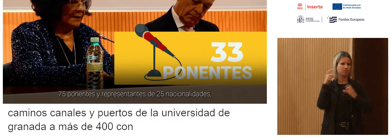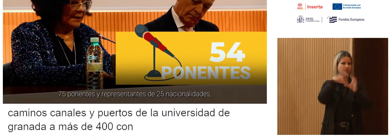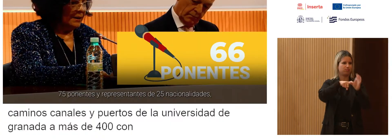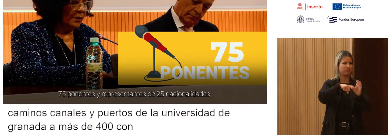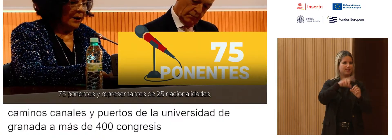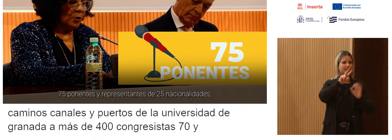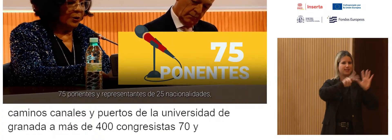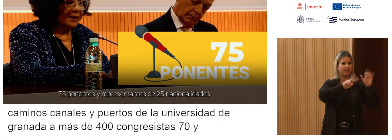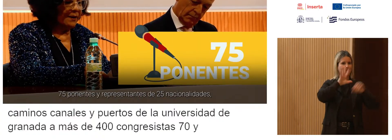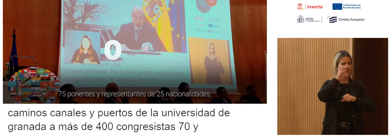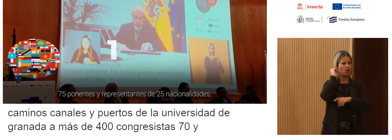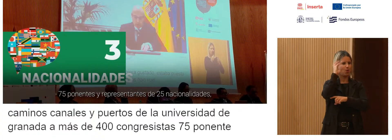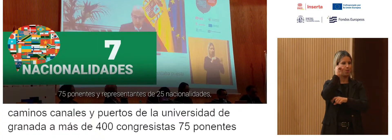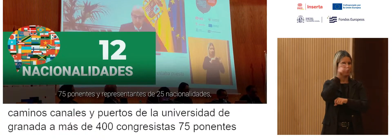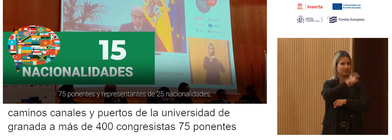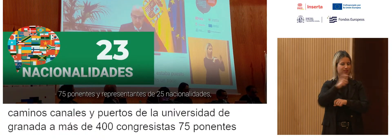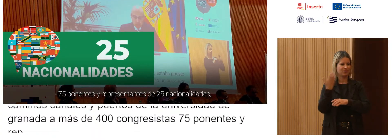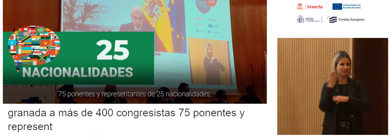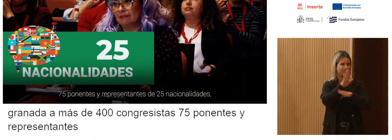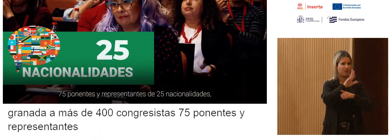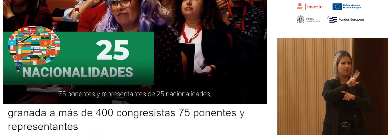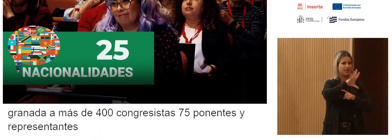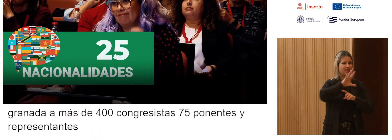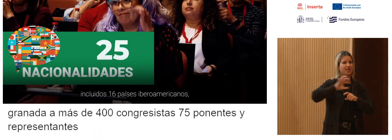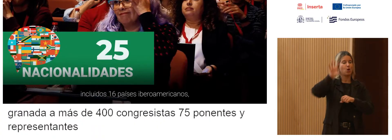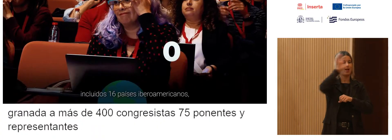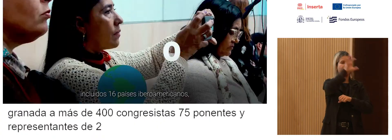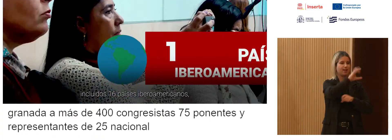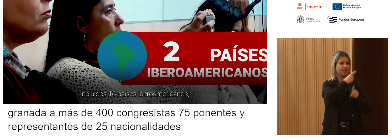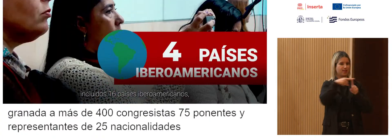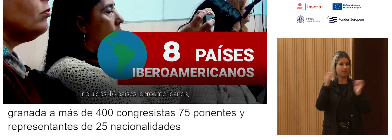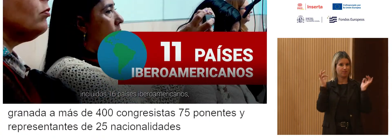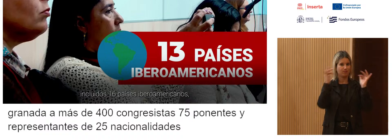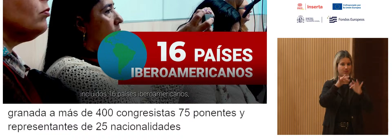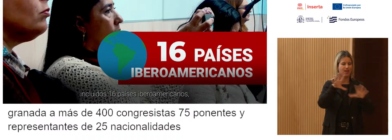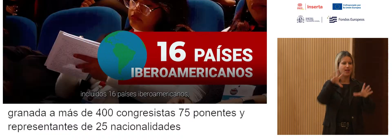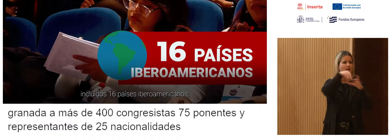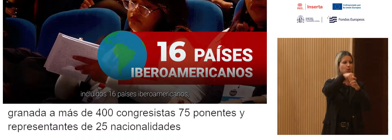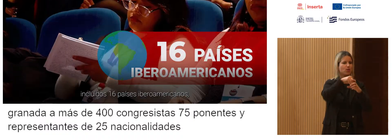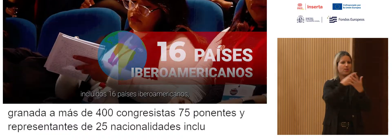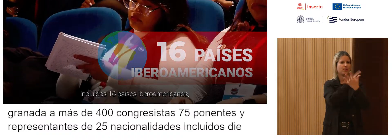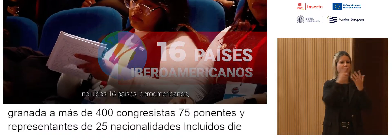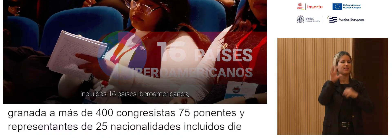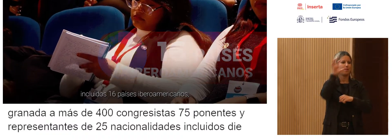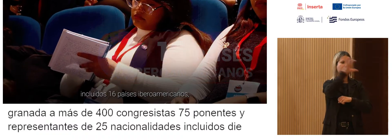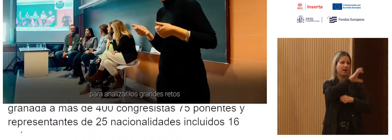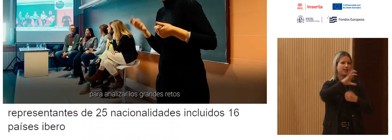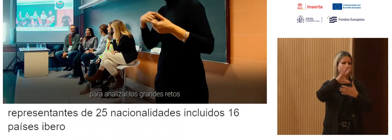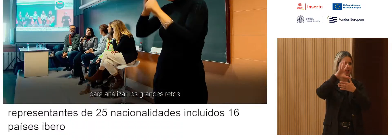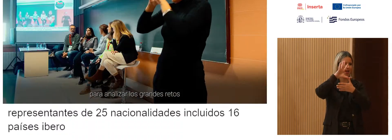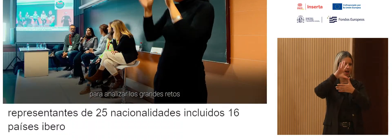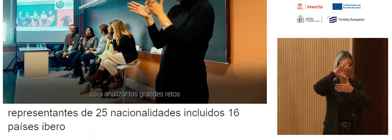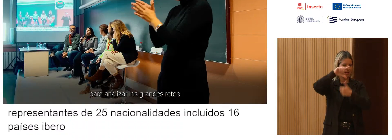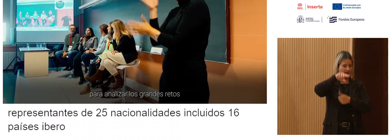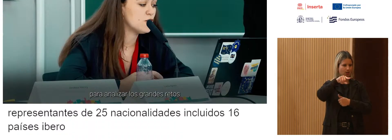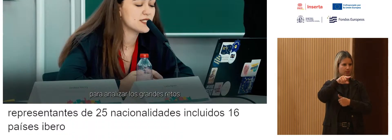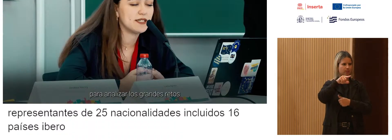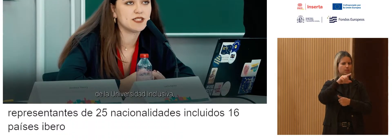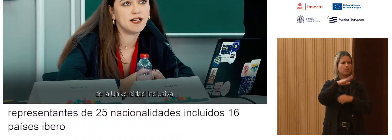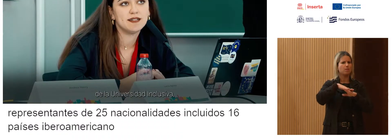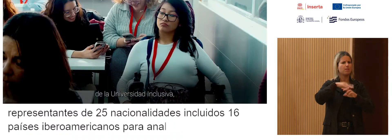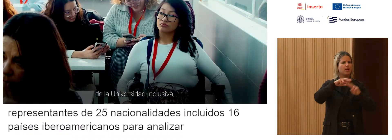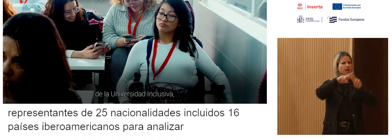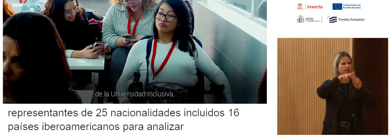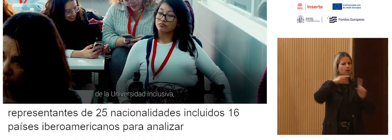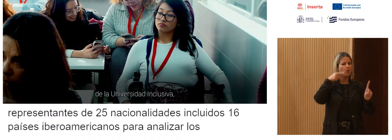75 ponentes y representantes de 25 nacionalidades, incluidos 16 países iberoamericanos, para analizar los grandes